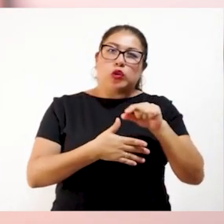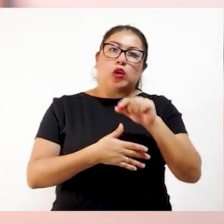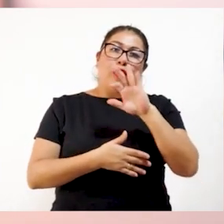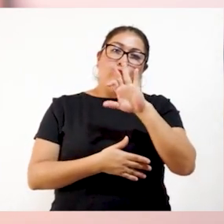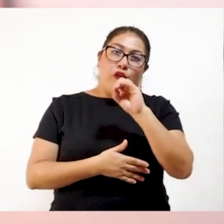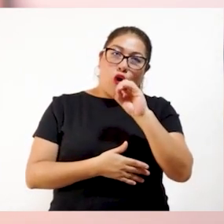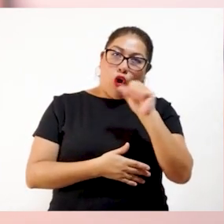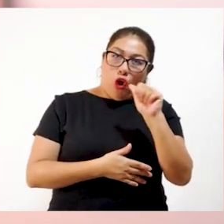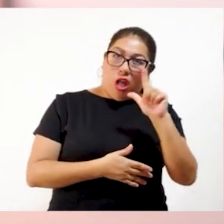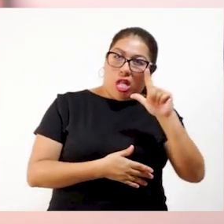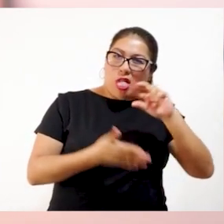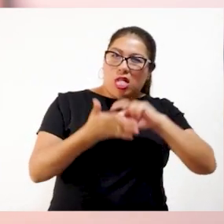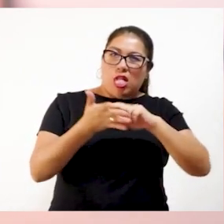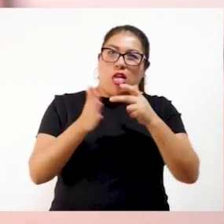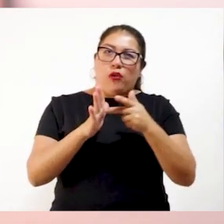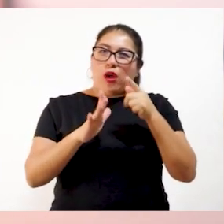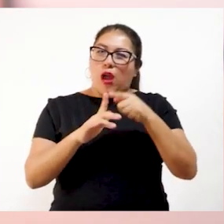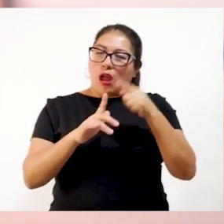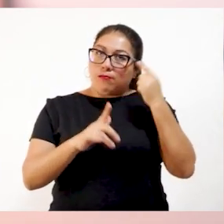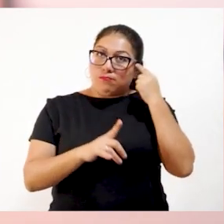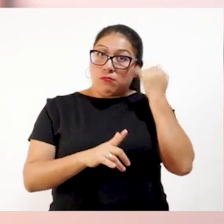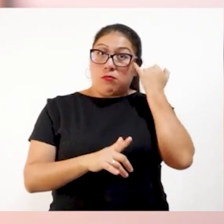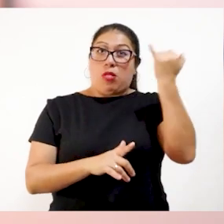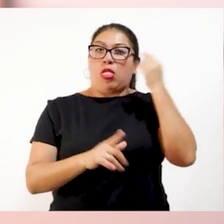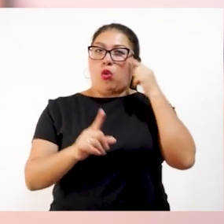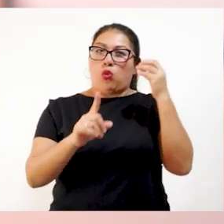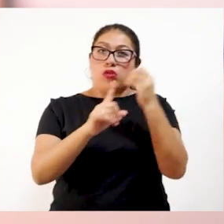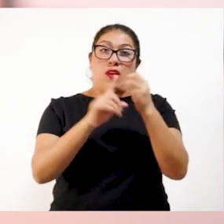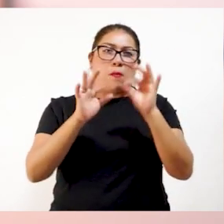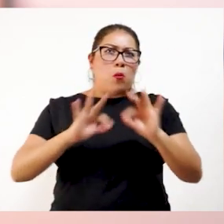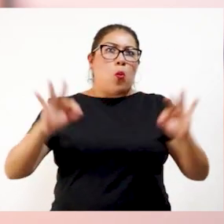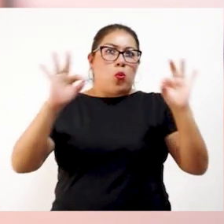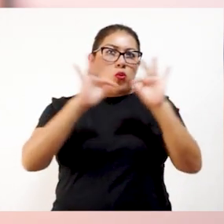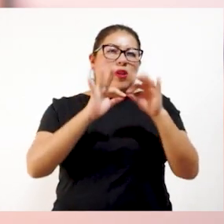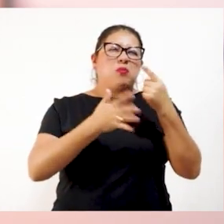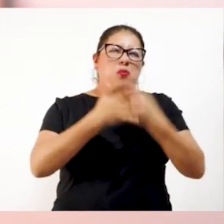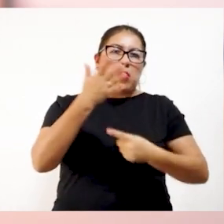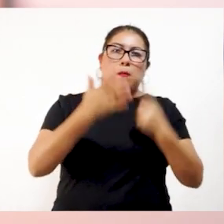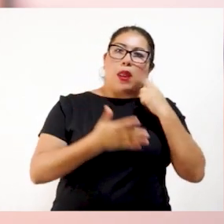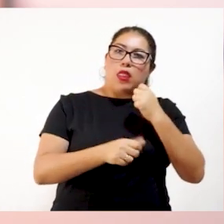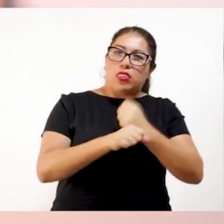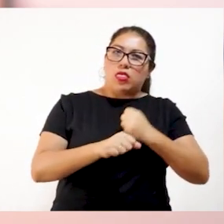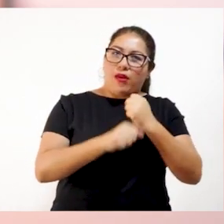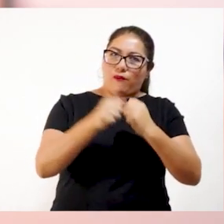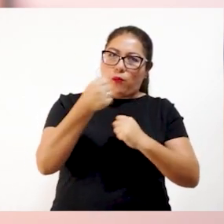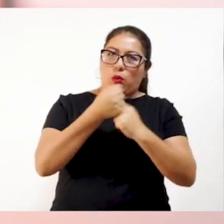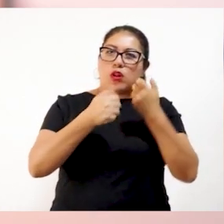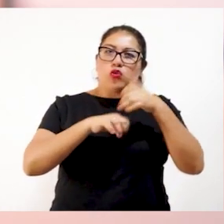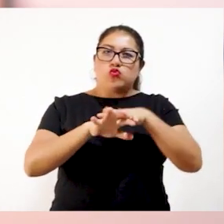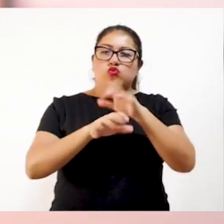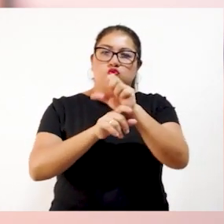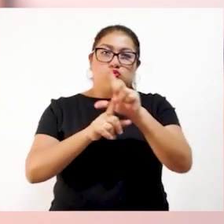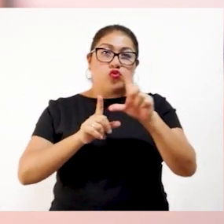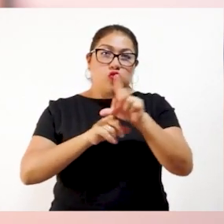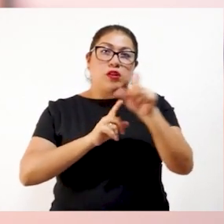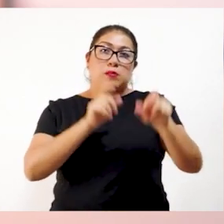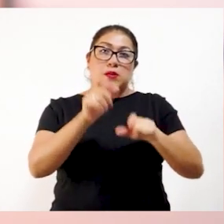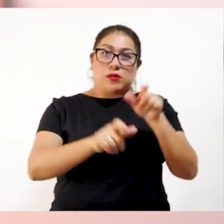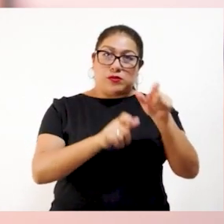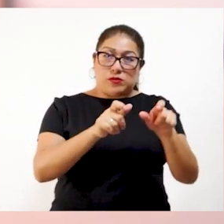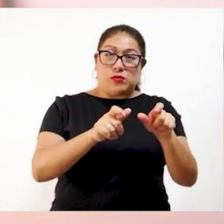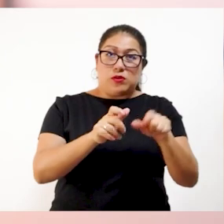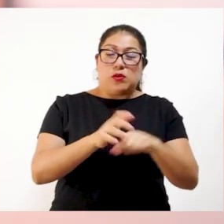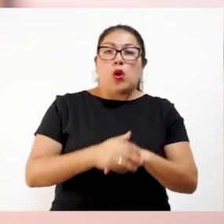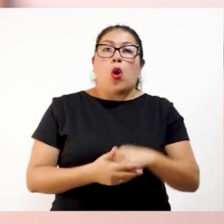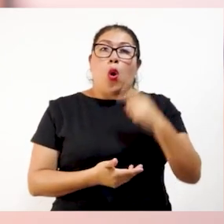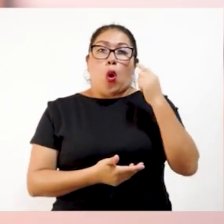se crea con un objetivo fundamental, que no es otro que trabajar en favor de la inclusión social de